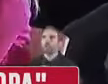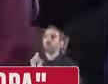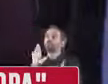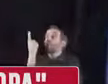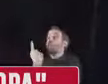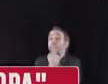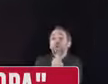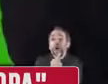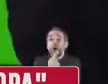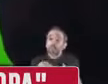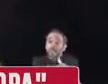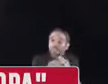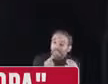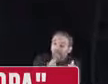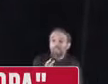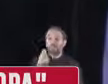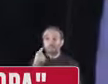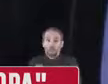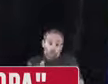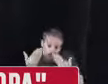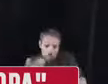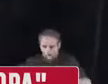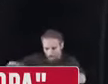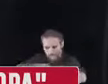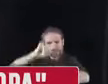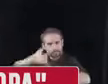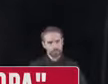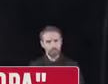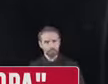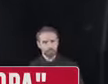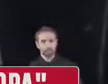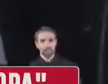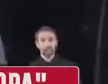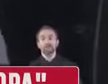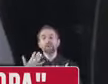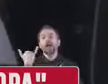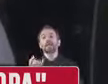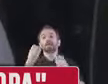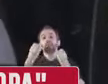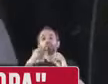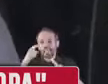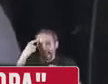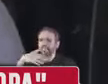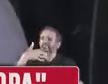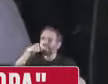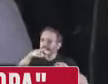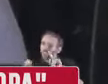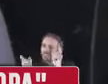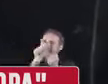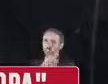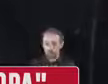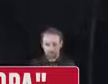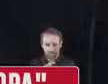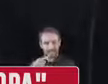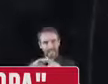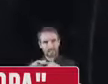ahorrar plata plancho cuando quiero cuando puedo planchar porque hay que comenzar a traducir las